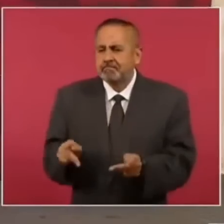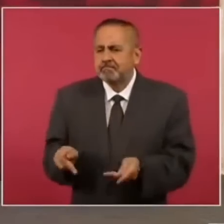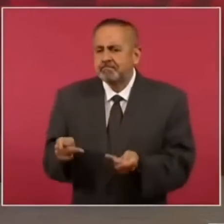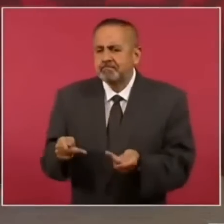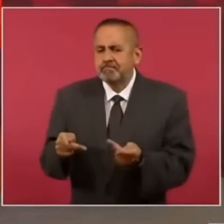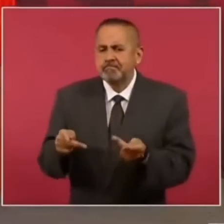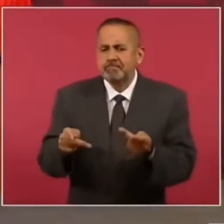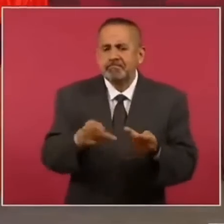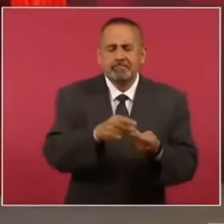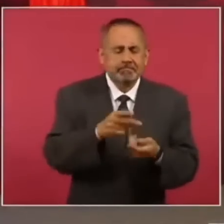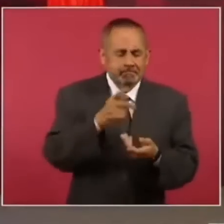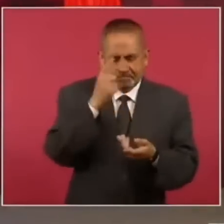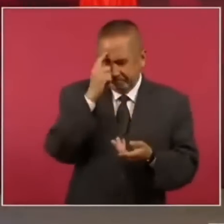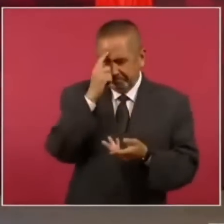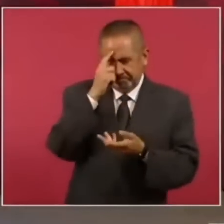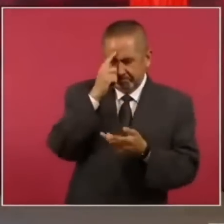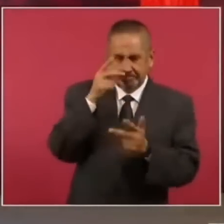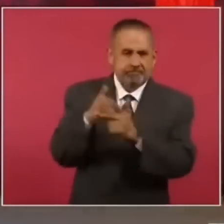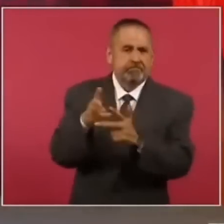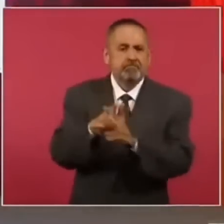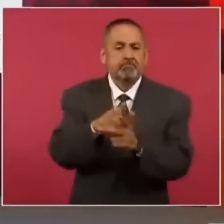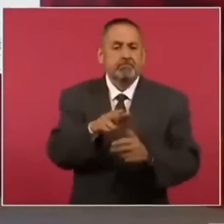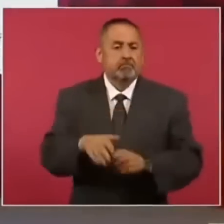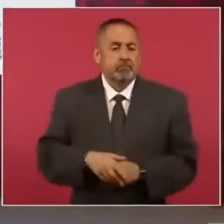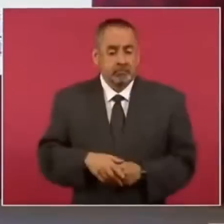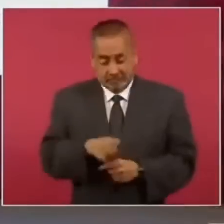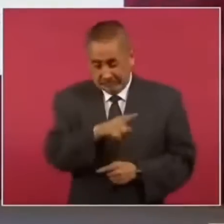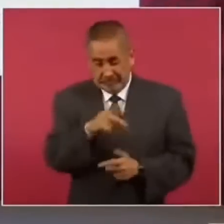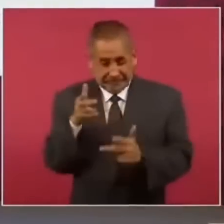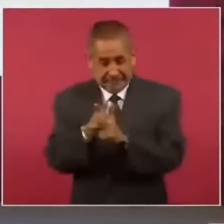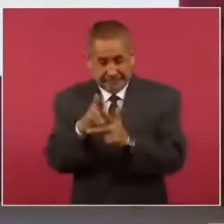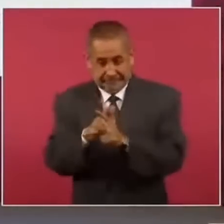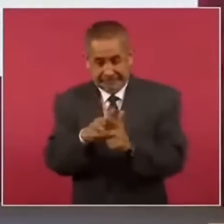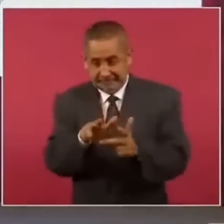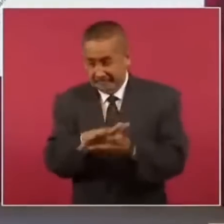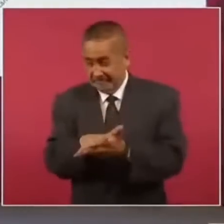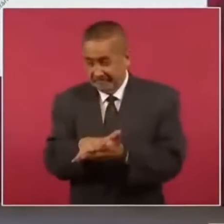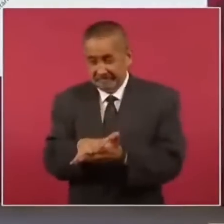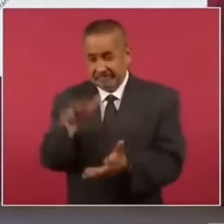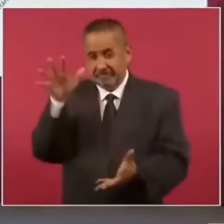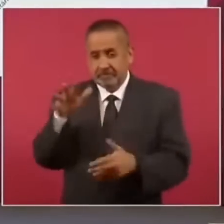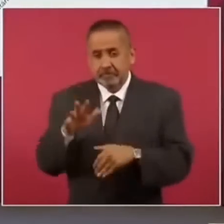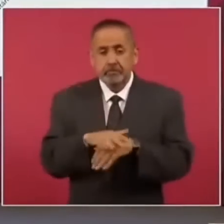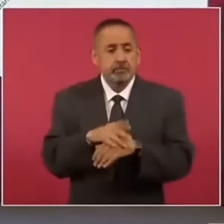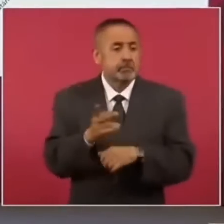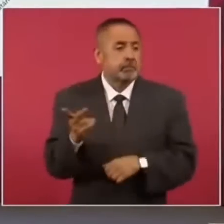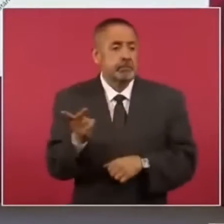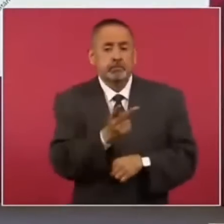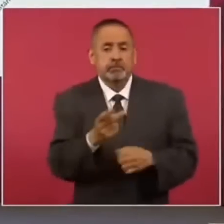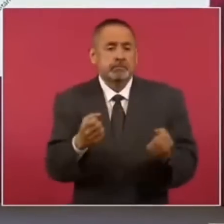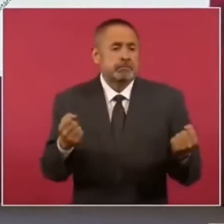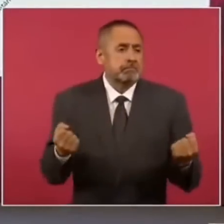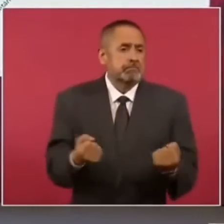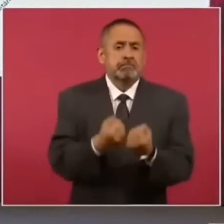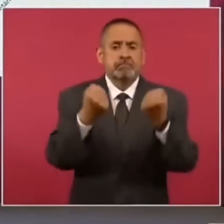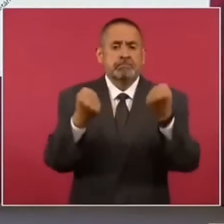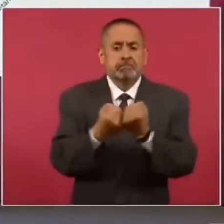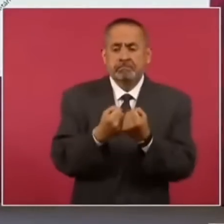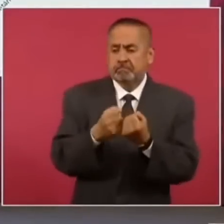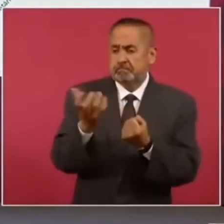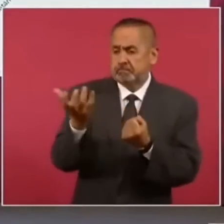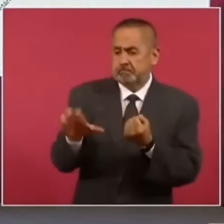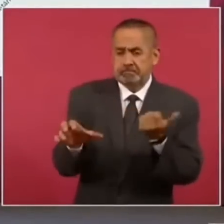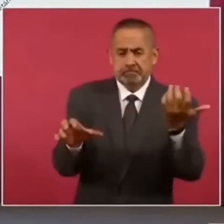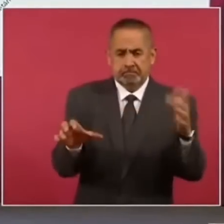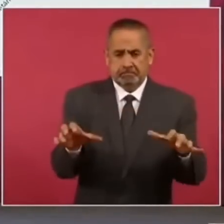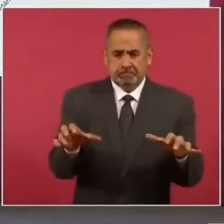Esos homicidios, la mayoría se produce por enfrentamiento entre bandas